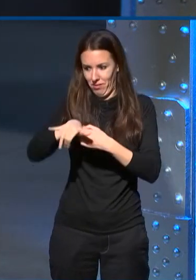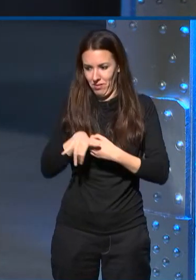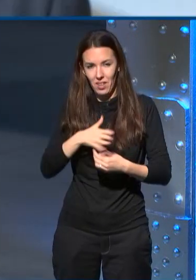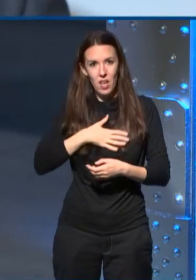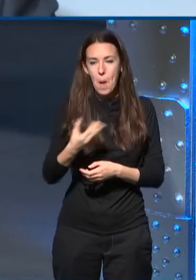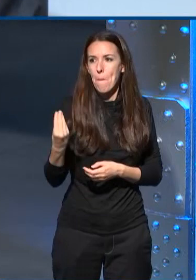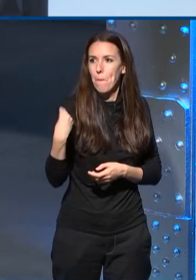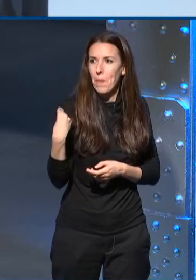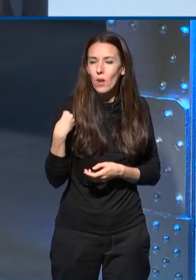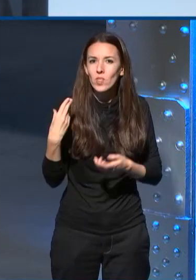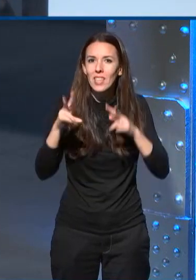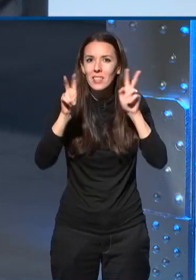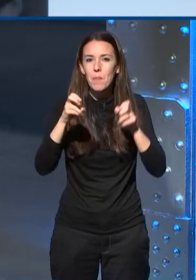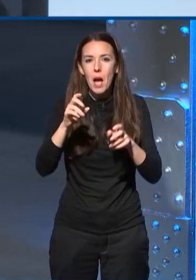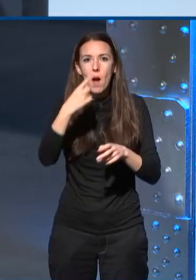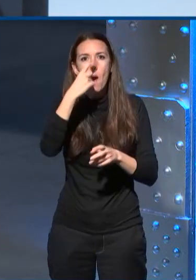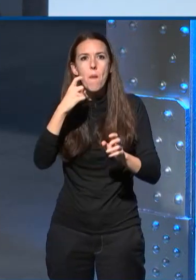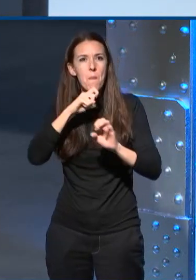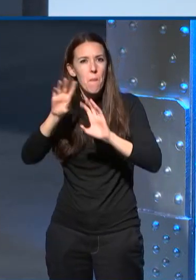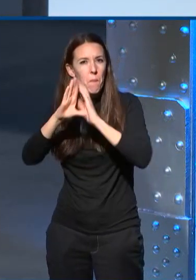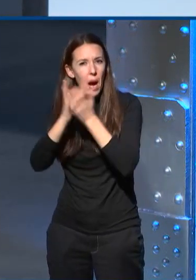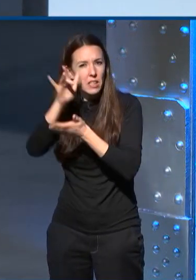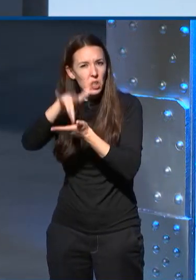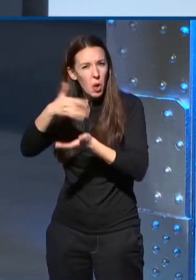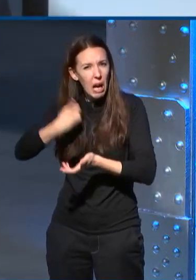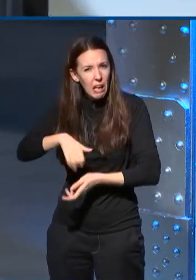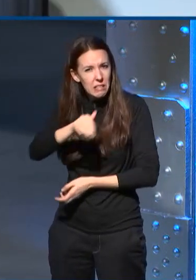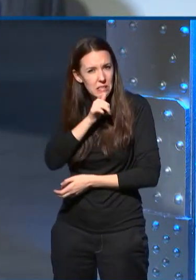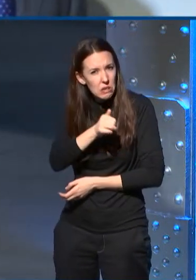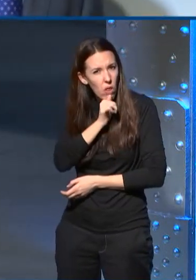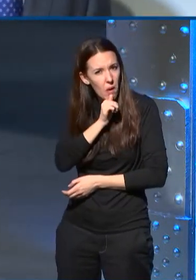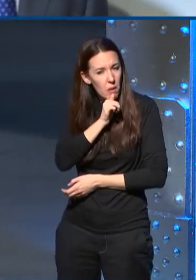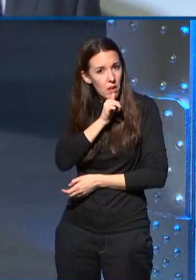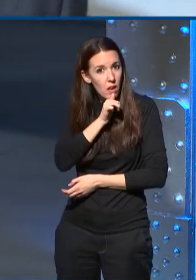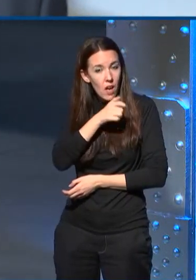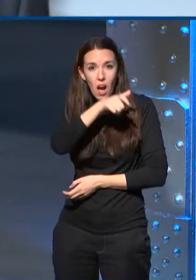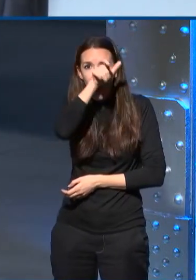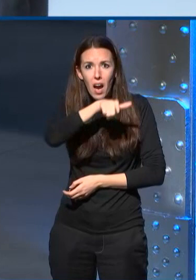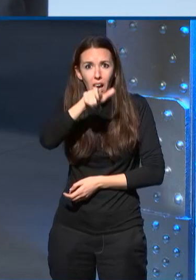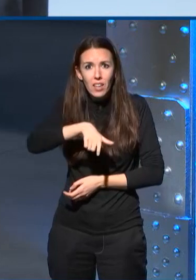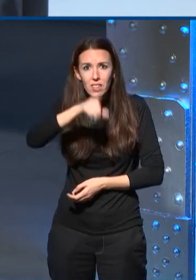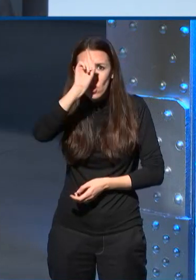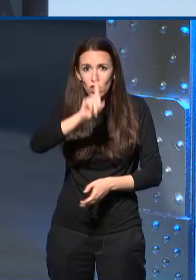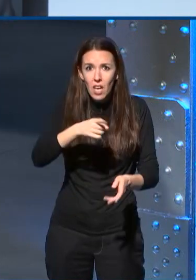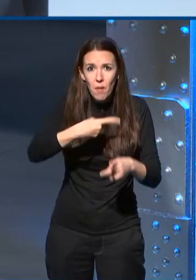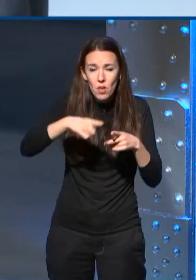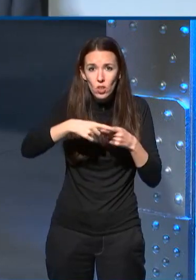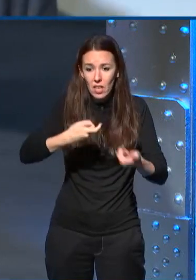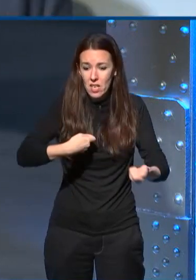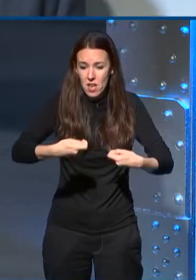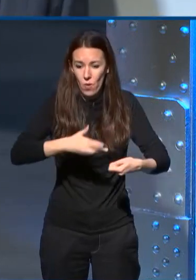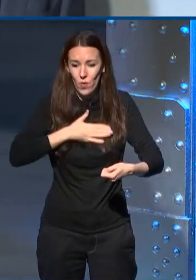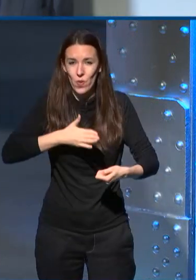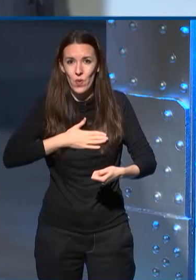preguntado, pero en Marte no hemos estado ya. O sea, realmente la gente no tiene por qué saber estas cosas. Esto es nuestro negocio,